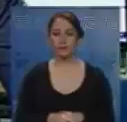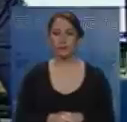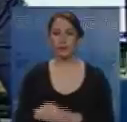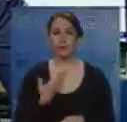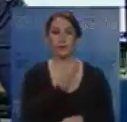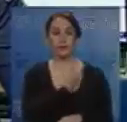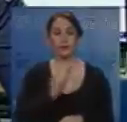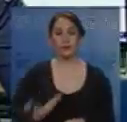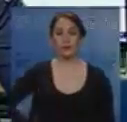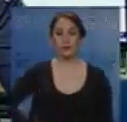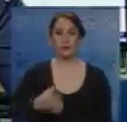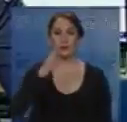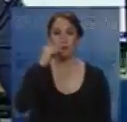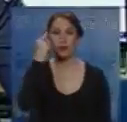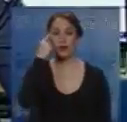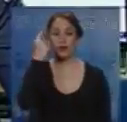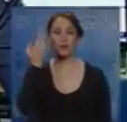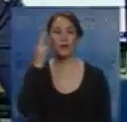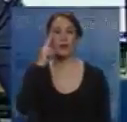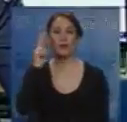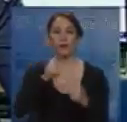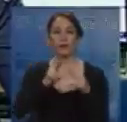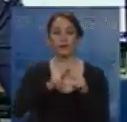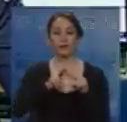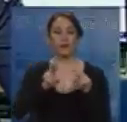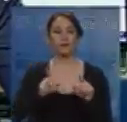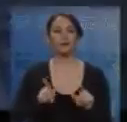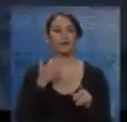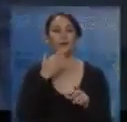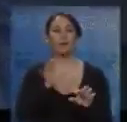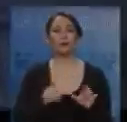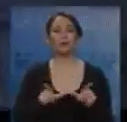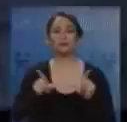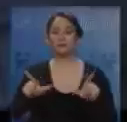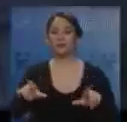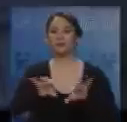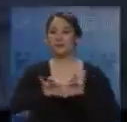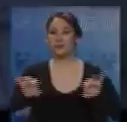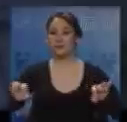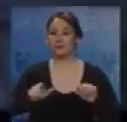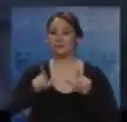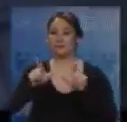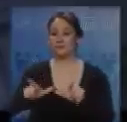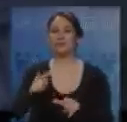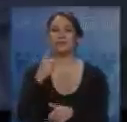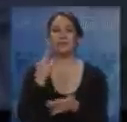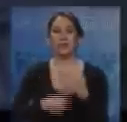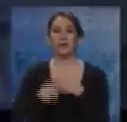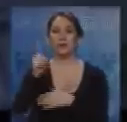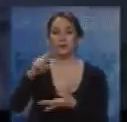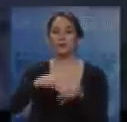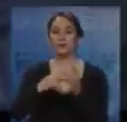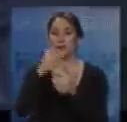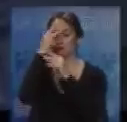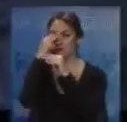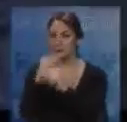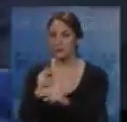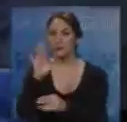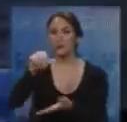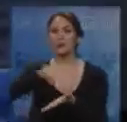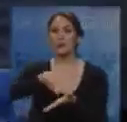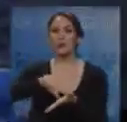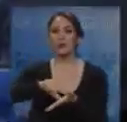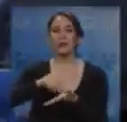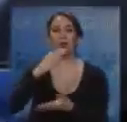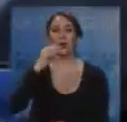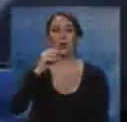El presidente Rafael Correa recibió el reconocimiento honoris causa de la Universidad Nacional de Córdoba y fue declarado huésped de honor de esa ciudad